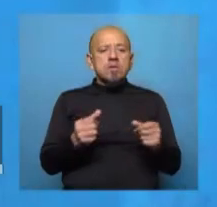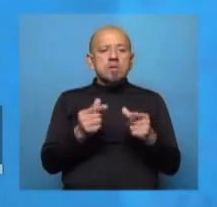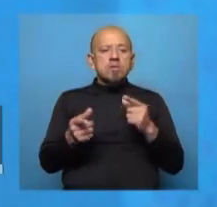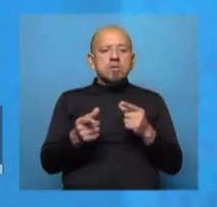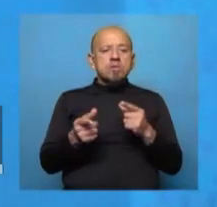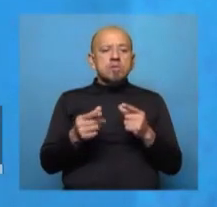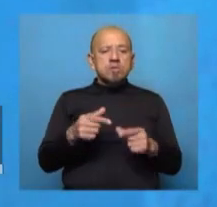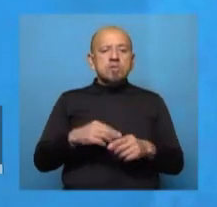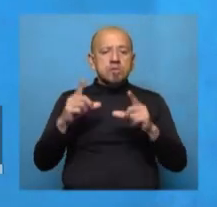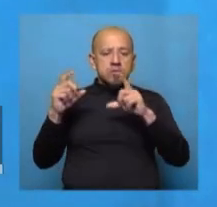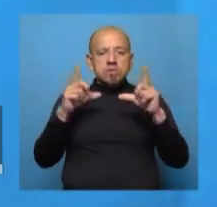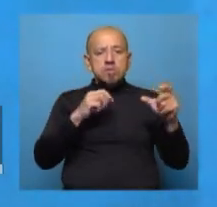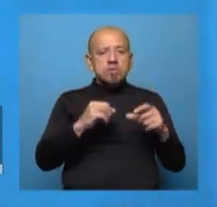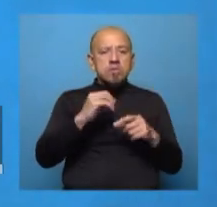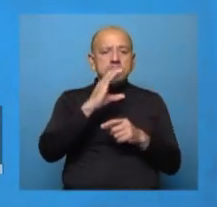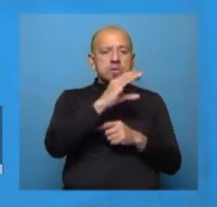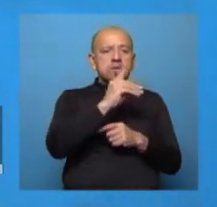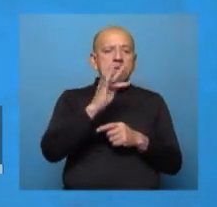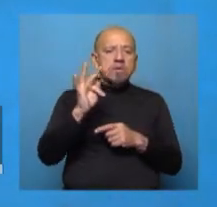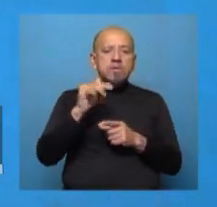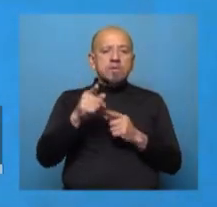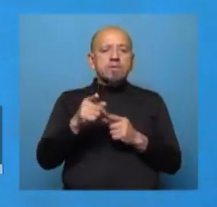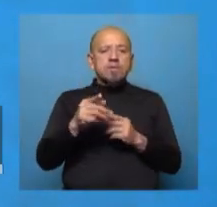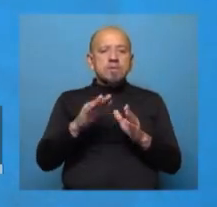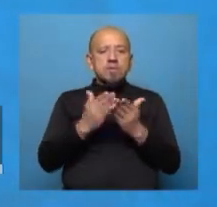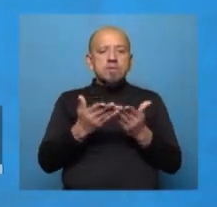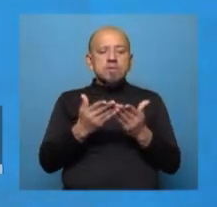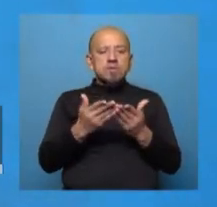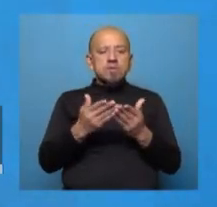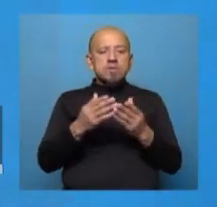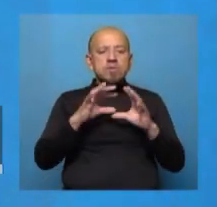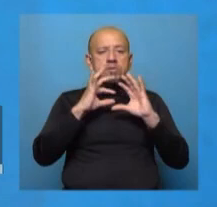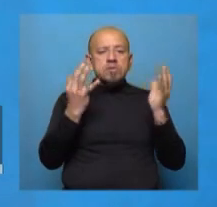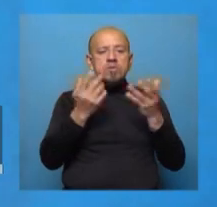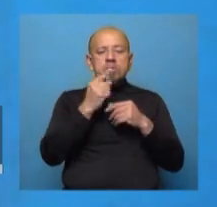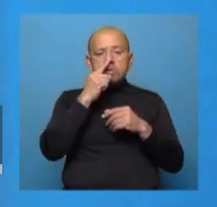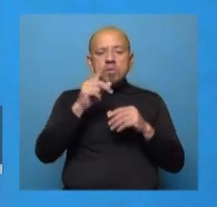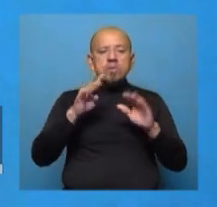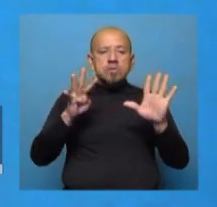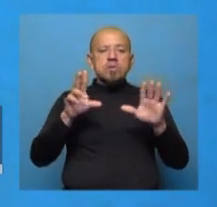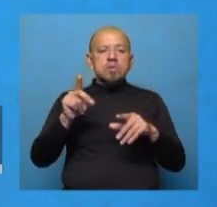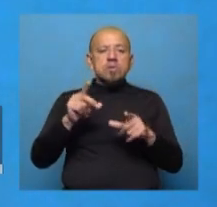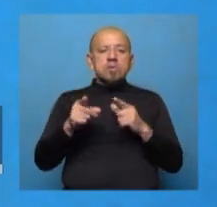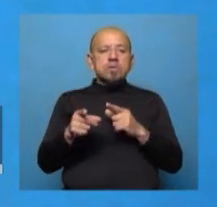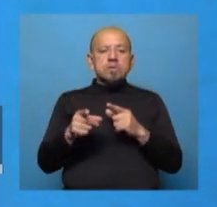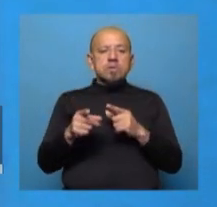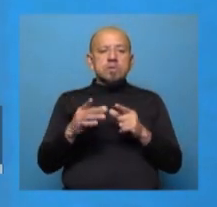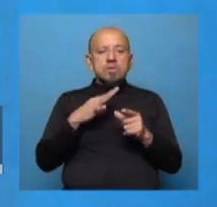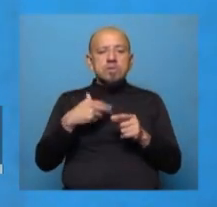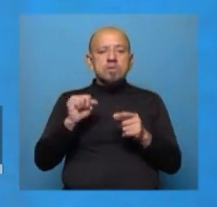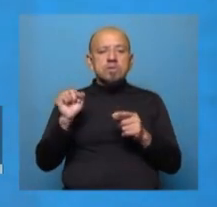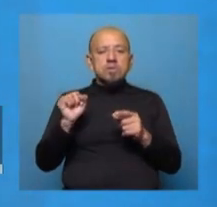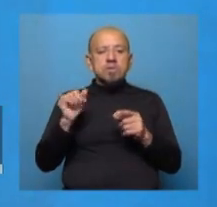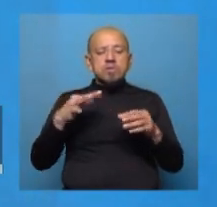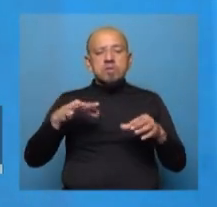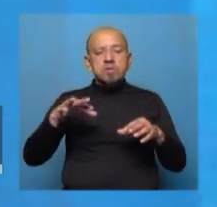centro de fotografía de Montevideo excelente libro del mundial 1930 había llevado una camiseta